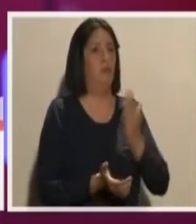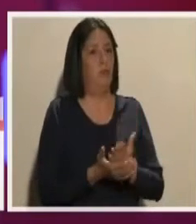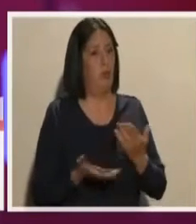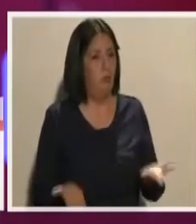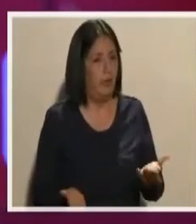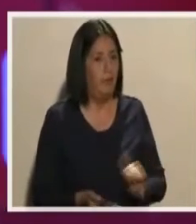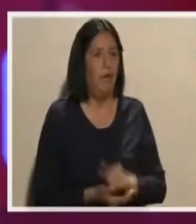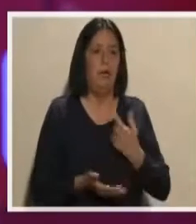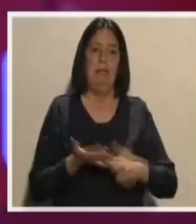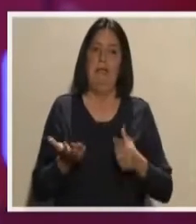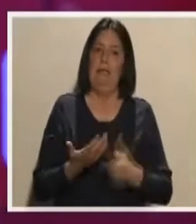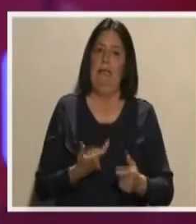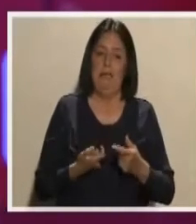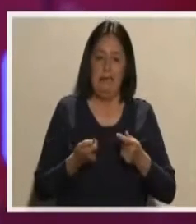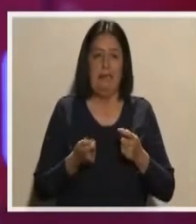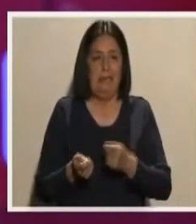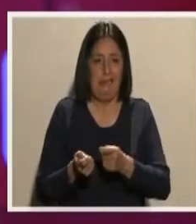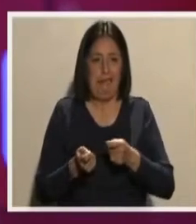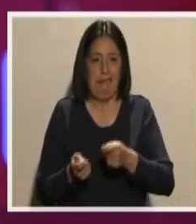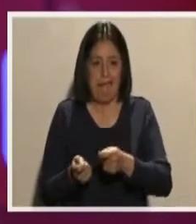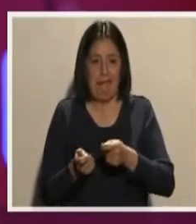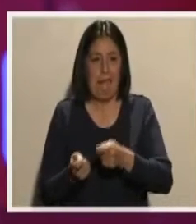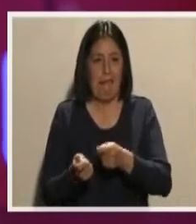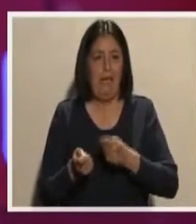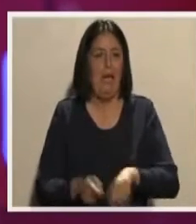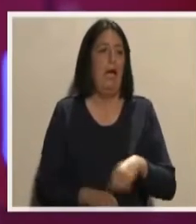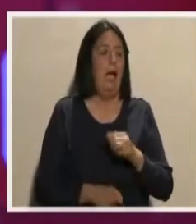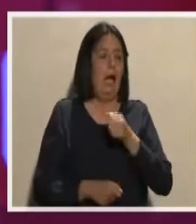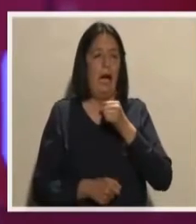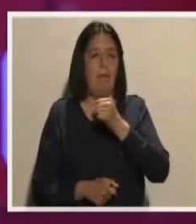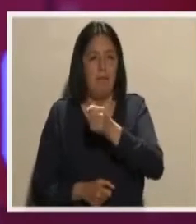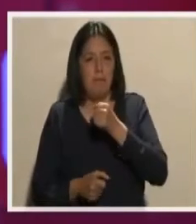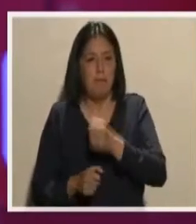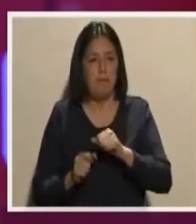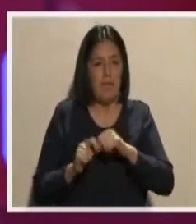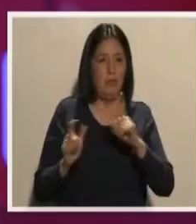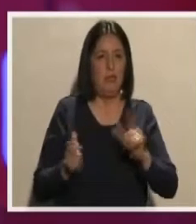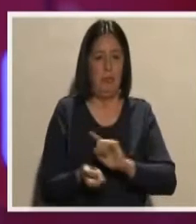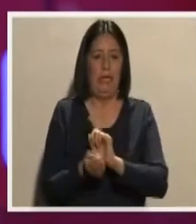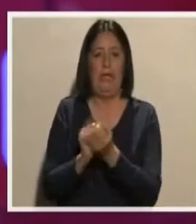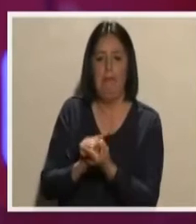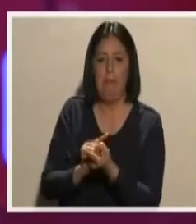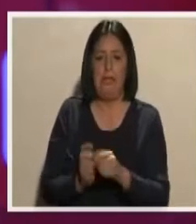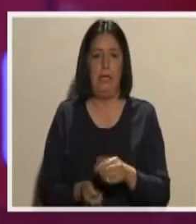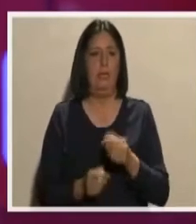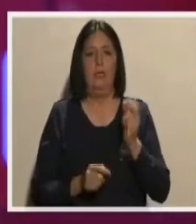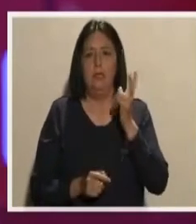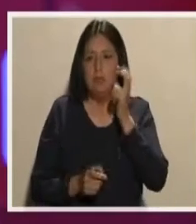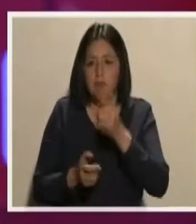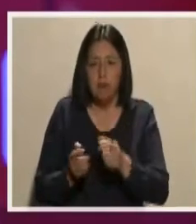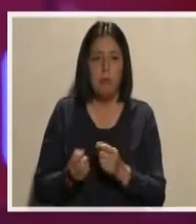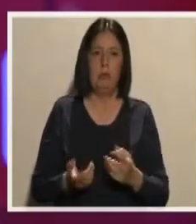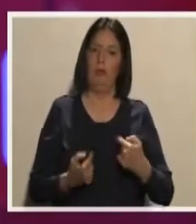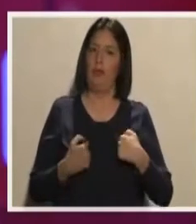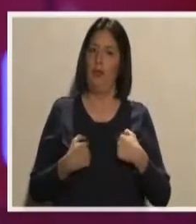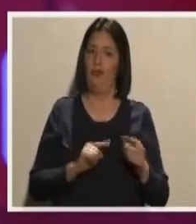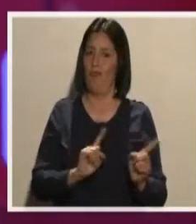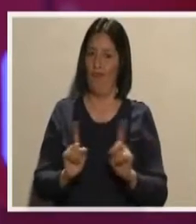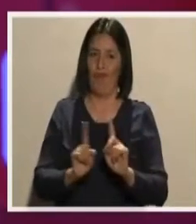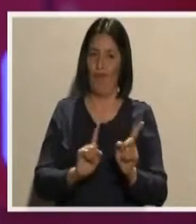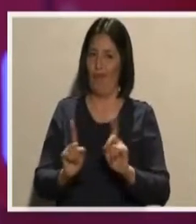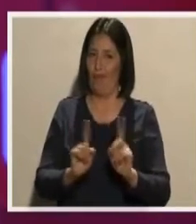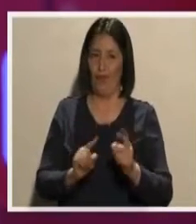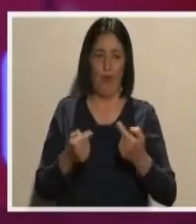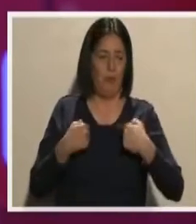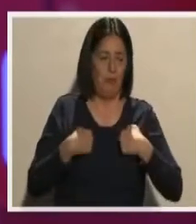de tratar de influenciar a periodistas para cambiar testimonios, audios. No represento solo